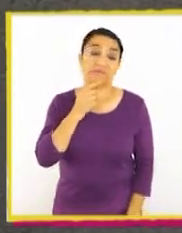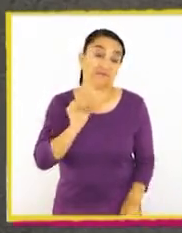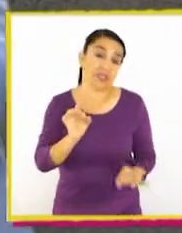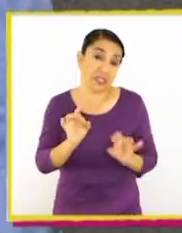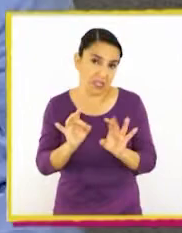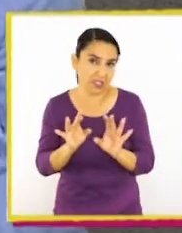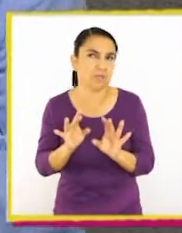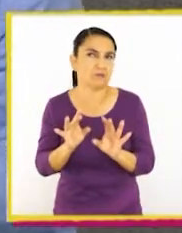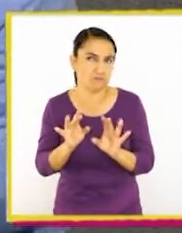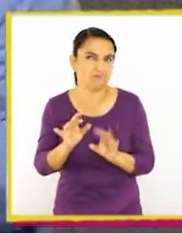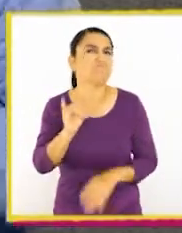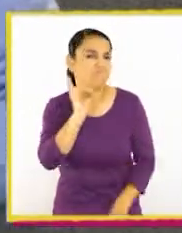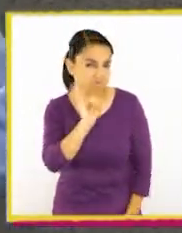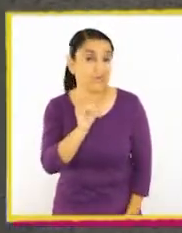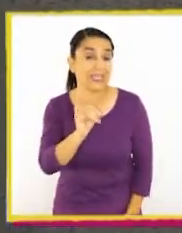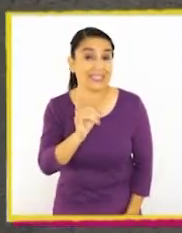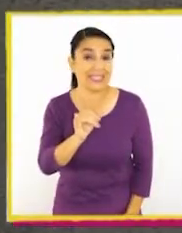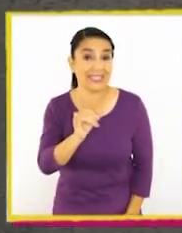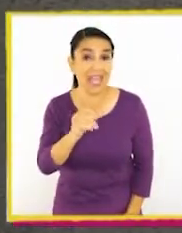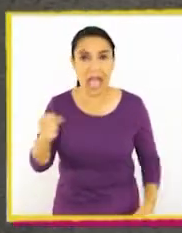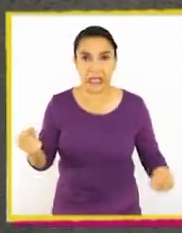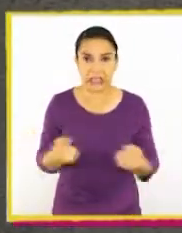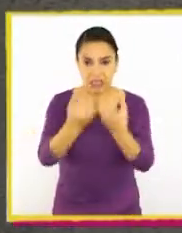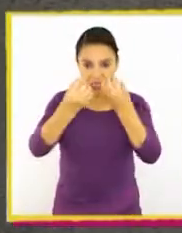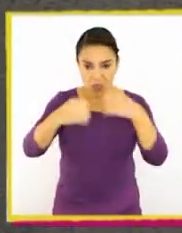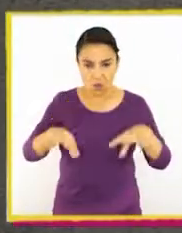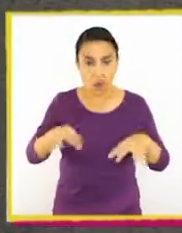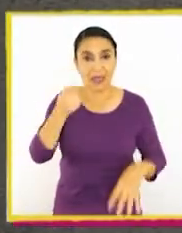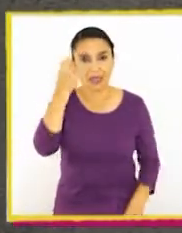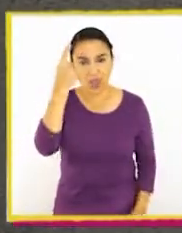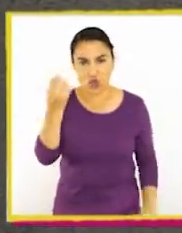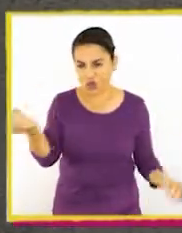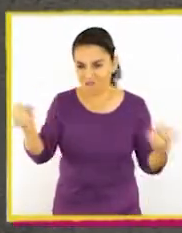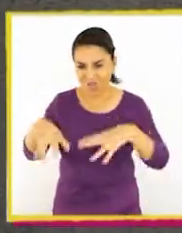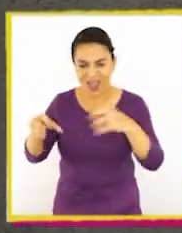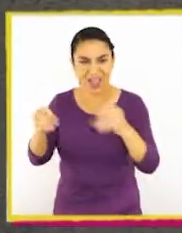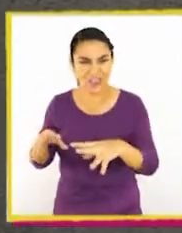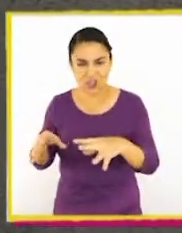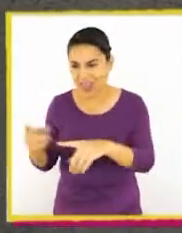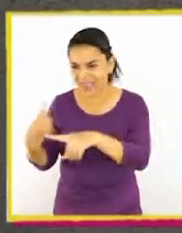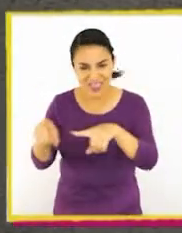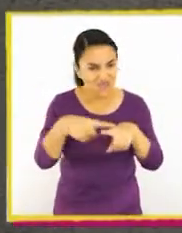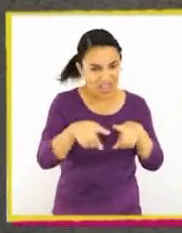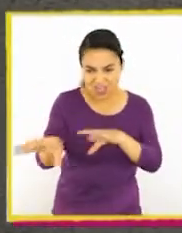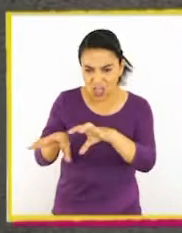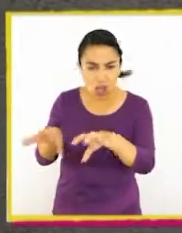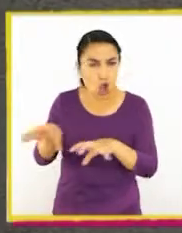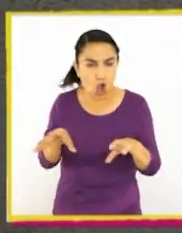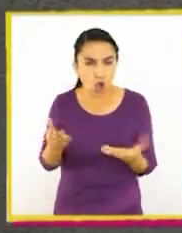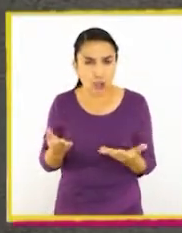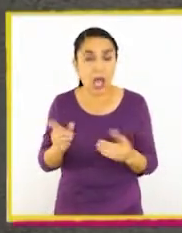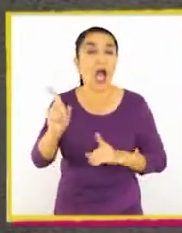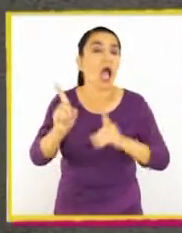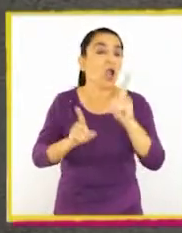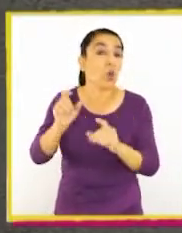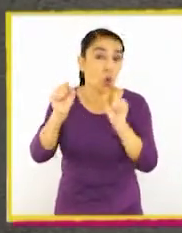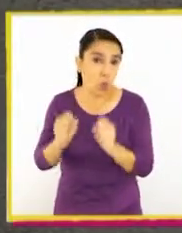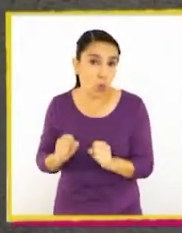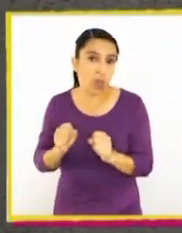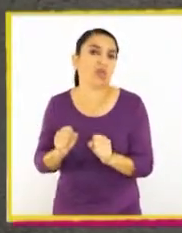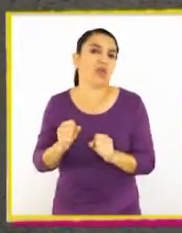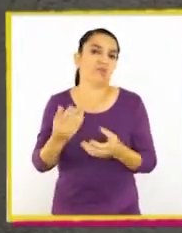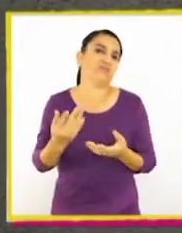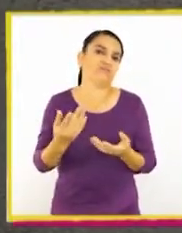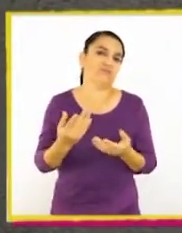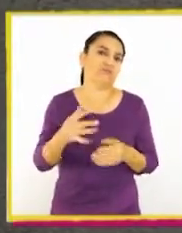Quizás eso tiene sentido, porque con este accidente me he dado cuenta que la basura está formada de elementos muy distintos y que algunos podrían tener un